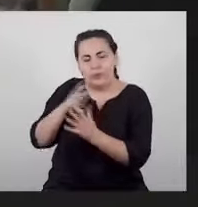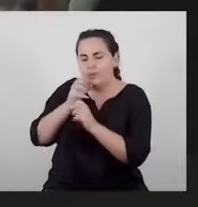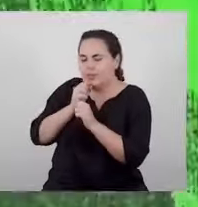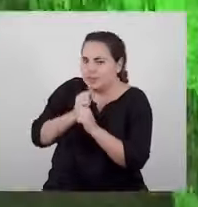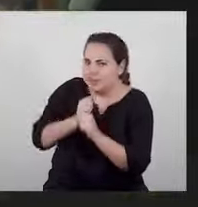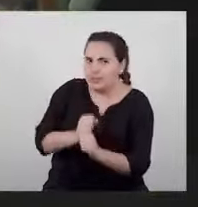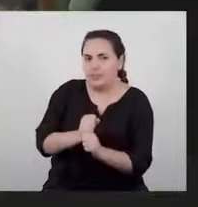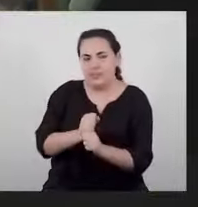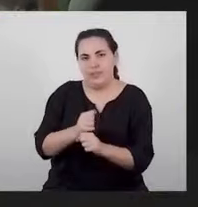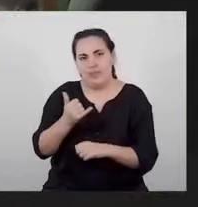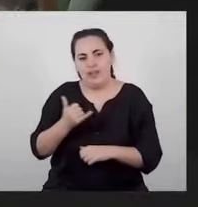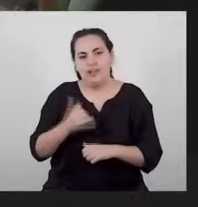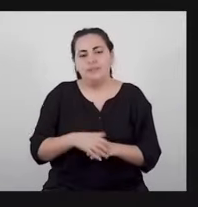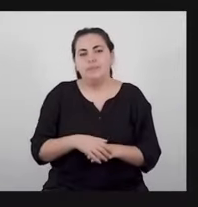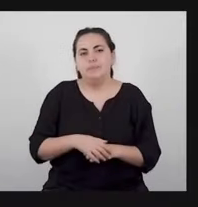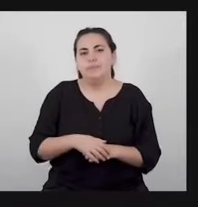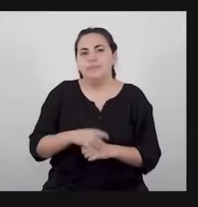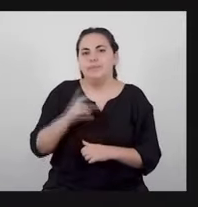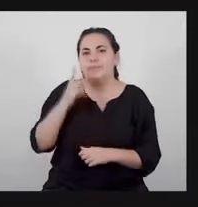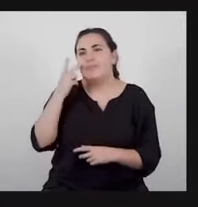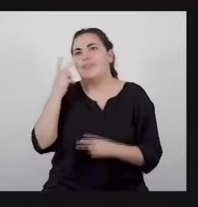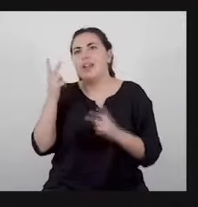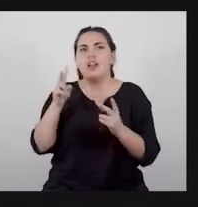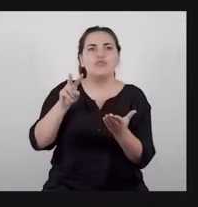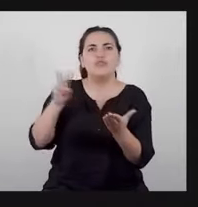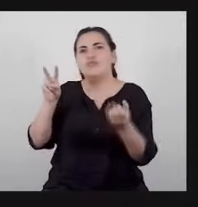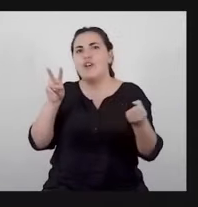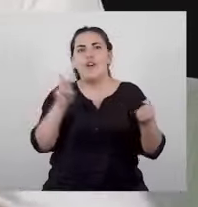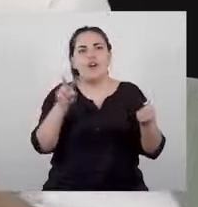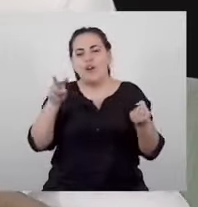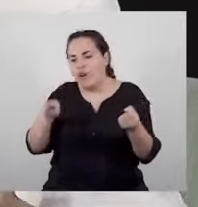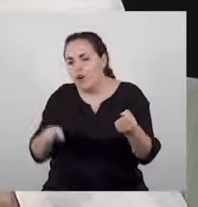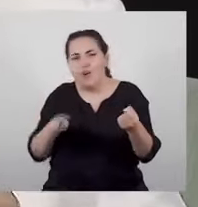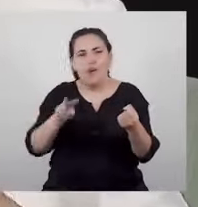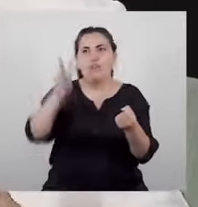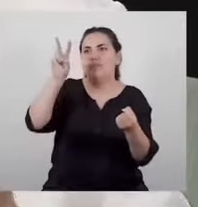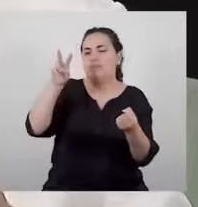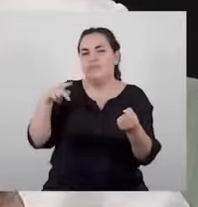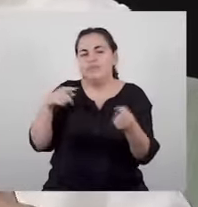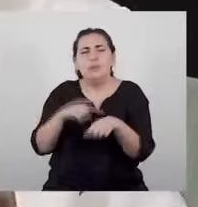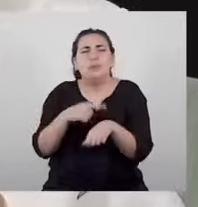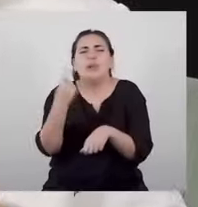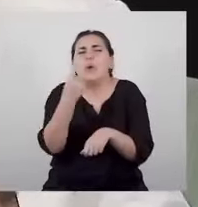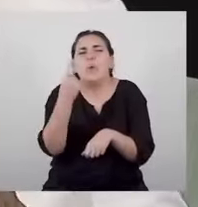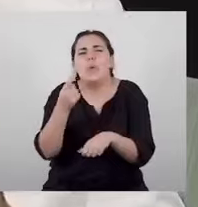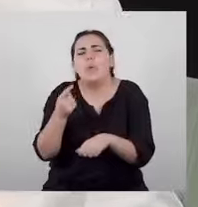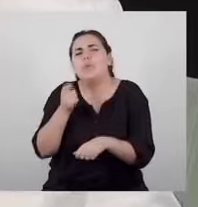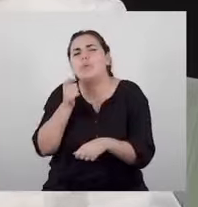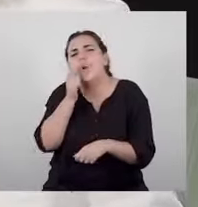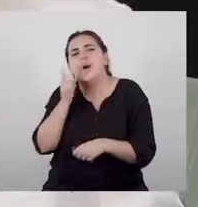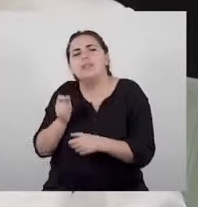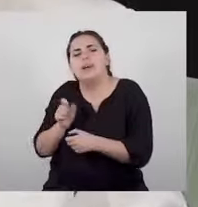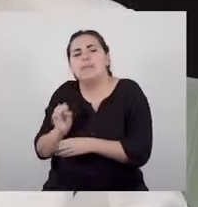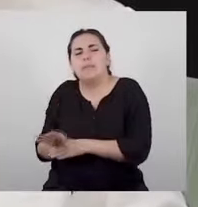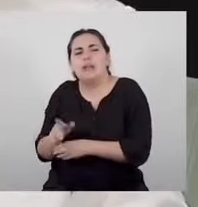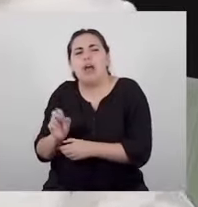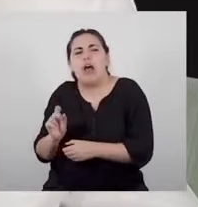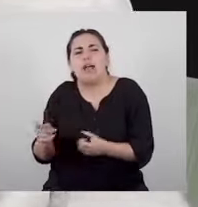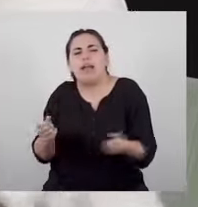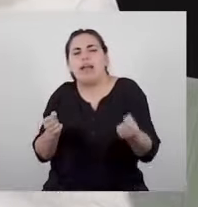el riesgo de esa distracción de esos segundos que yo digo solo mando un ok en el whatsapp esos